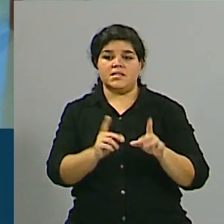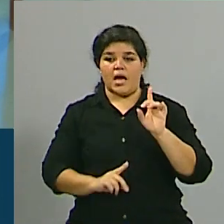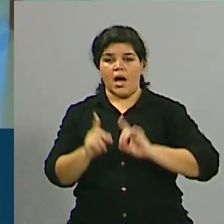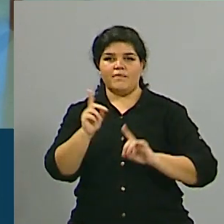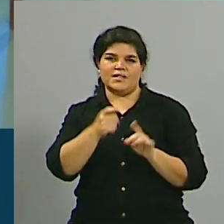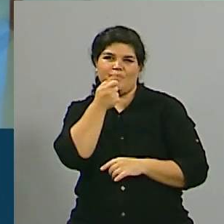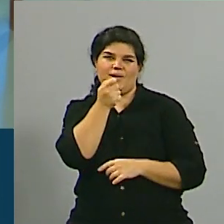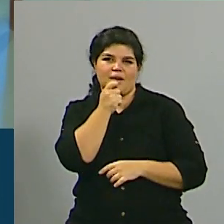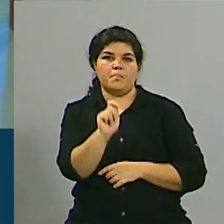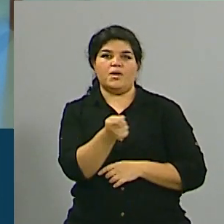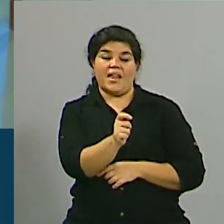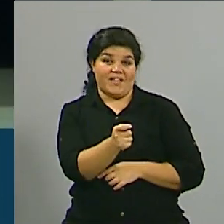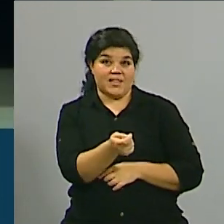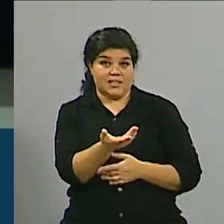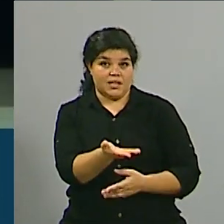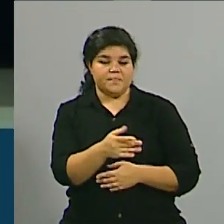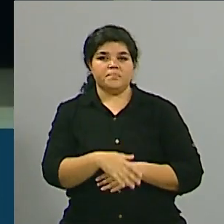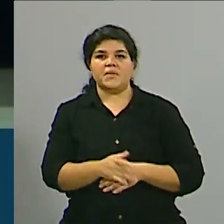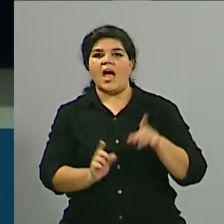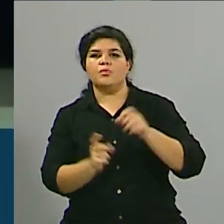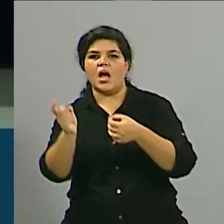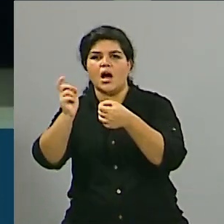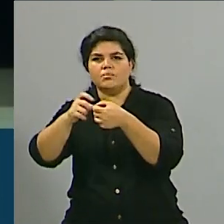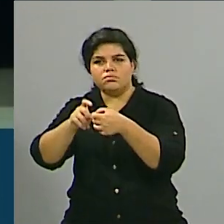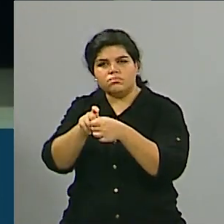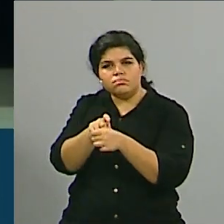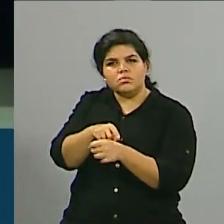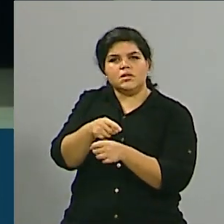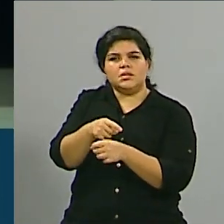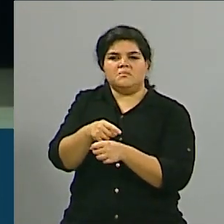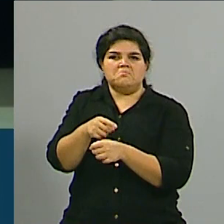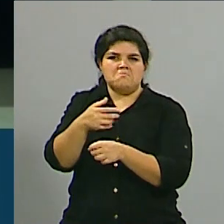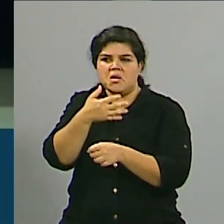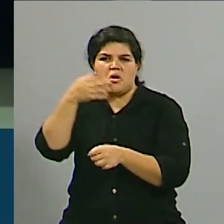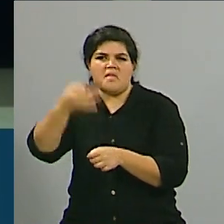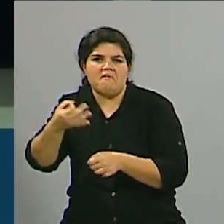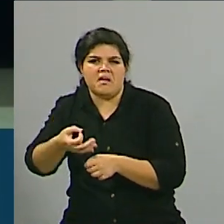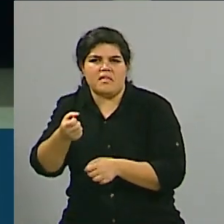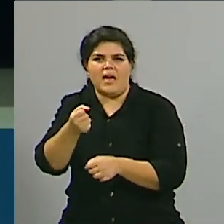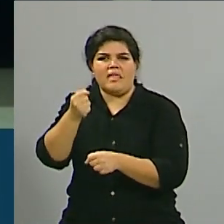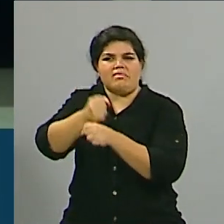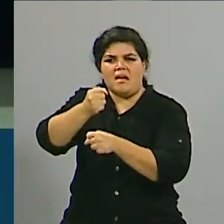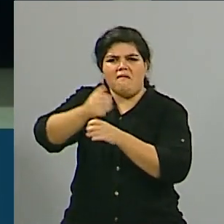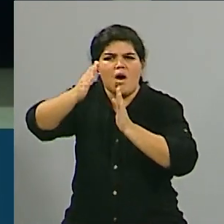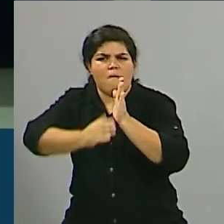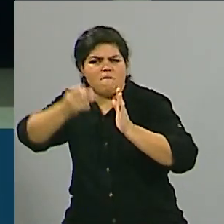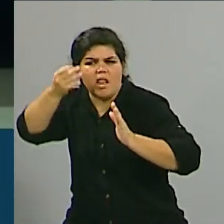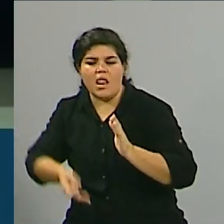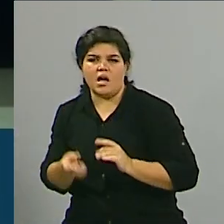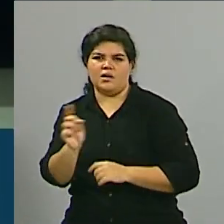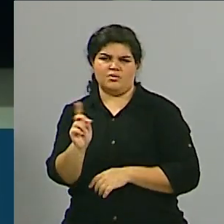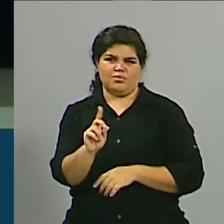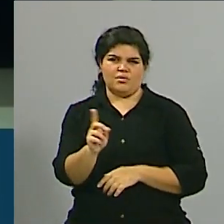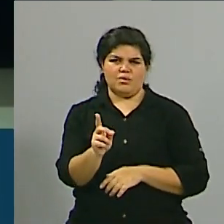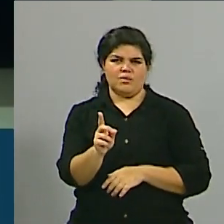de Lavalle, creándose algunas cooperativas fantasmas de trabajo en negro, donde queda el Estado municipal